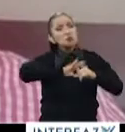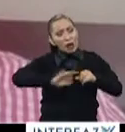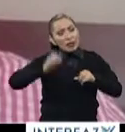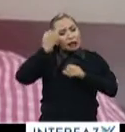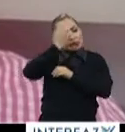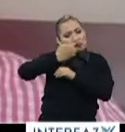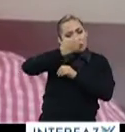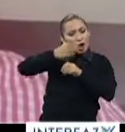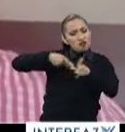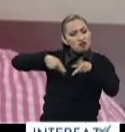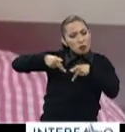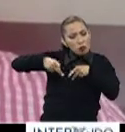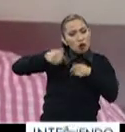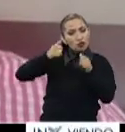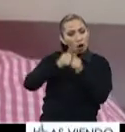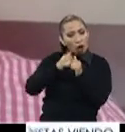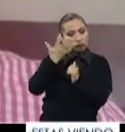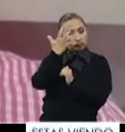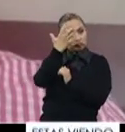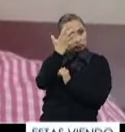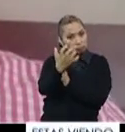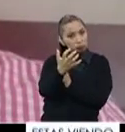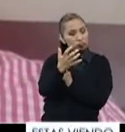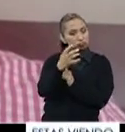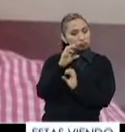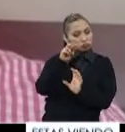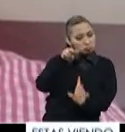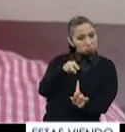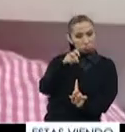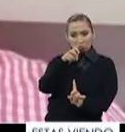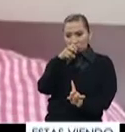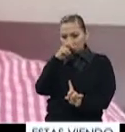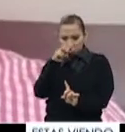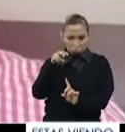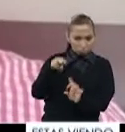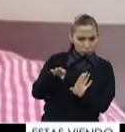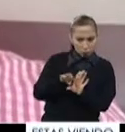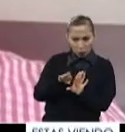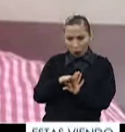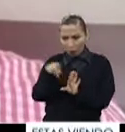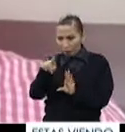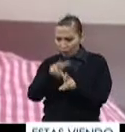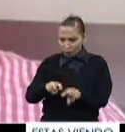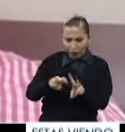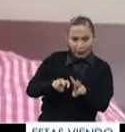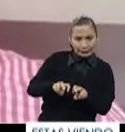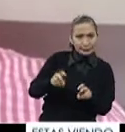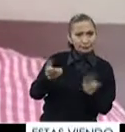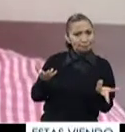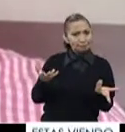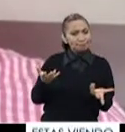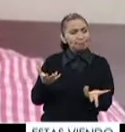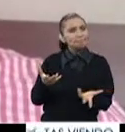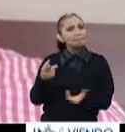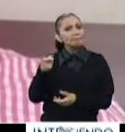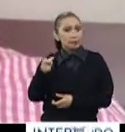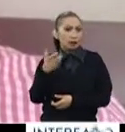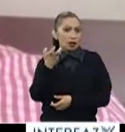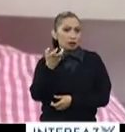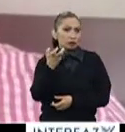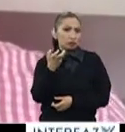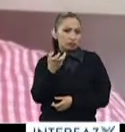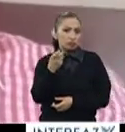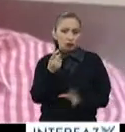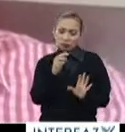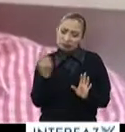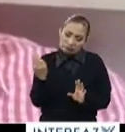puede estudiar el fútbol con un lente riguroso, con análisis serio, y para esto